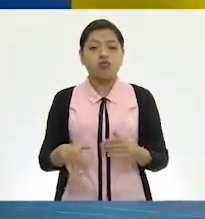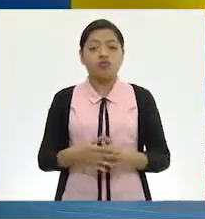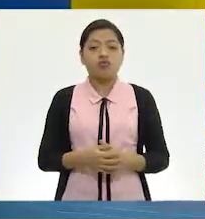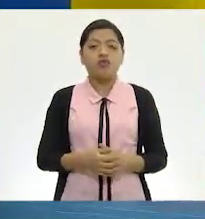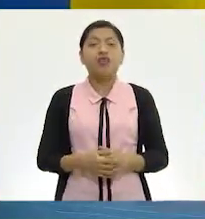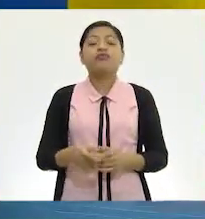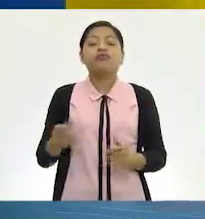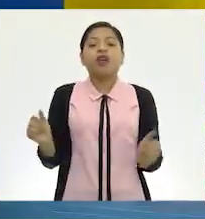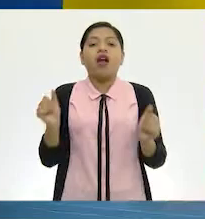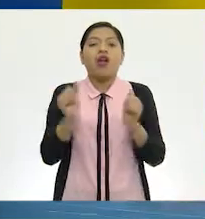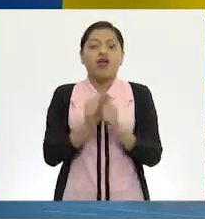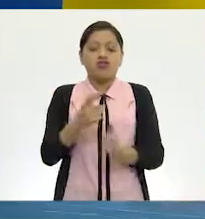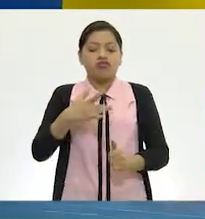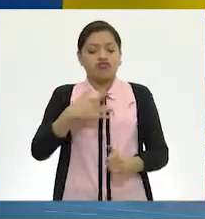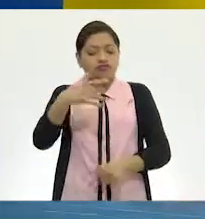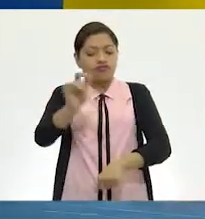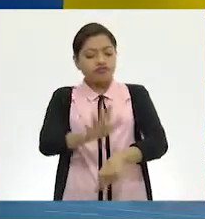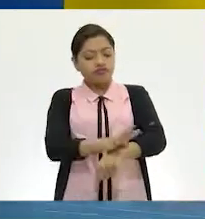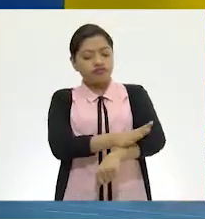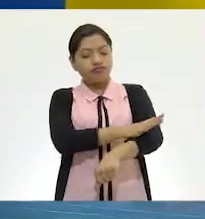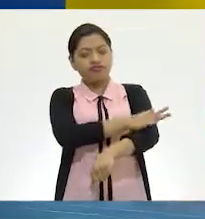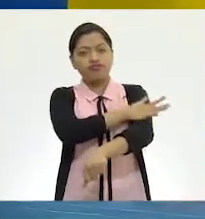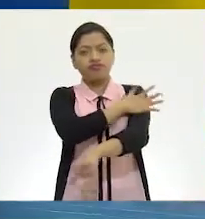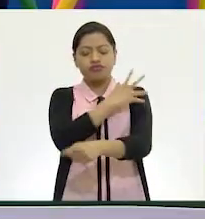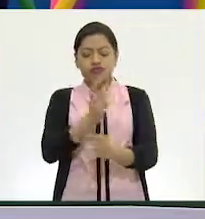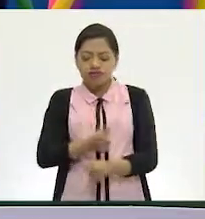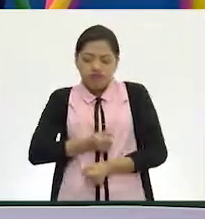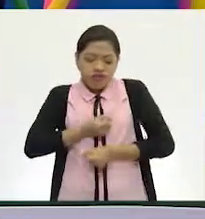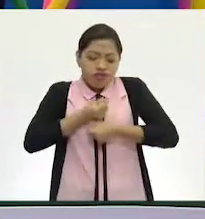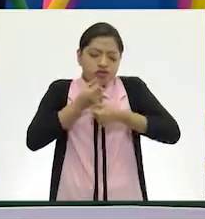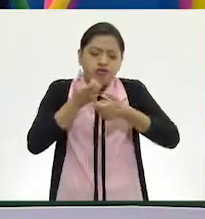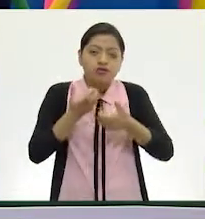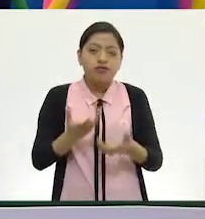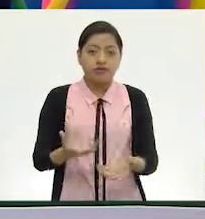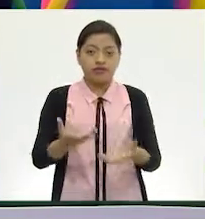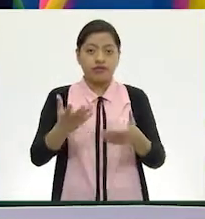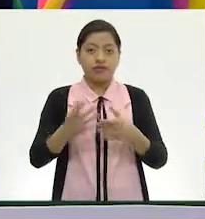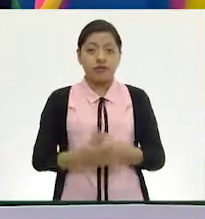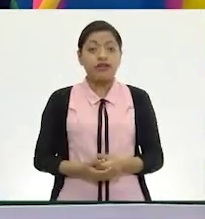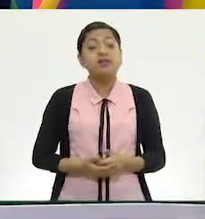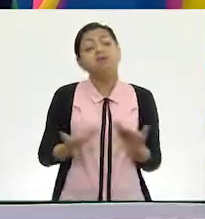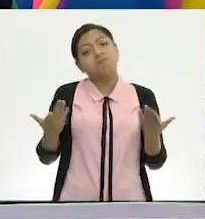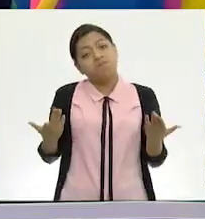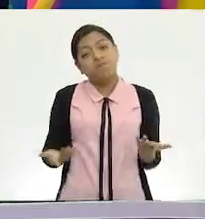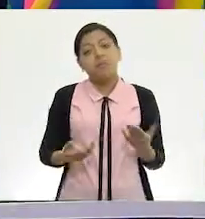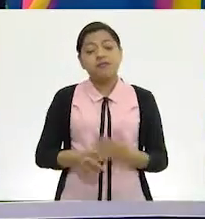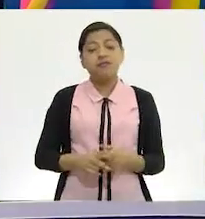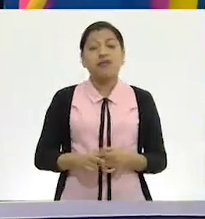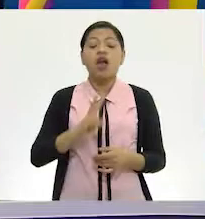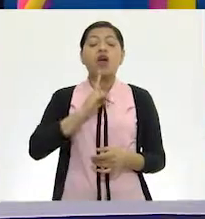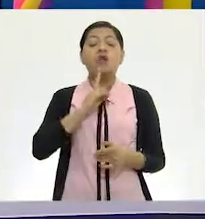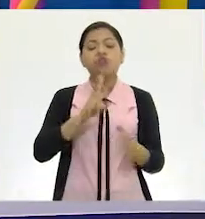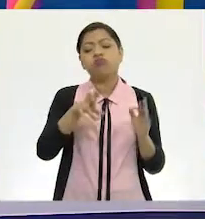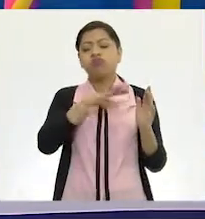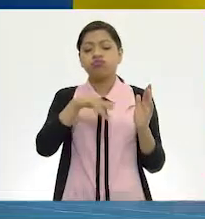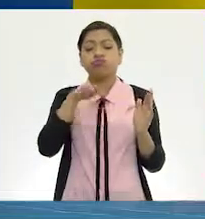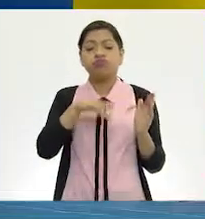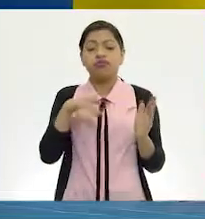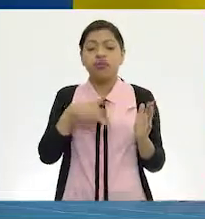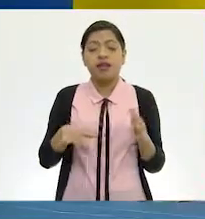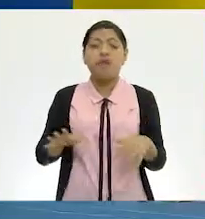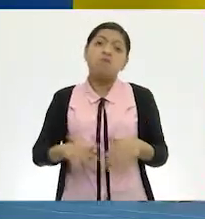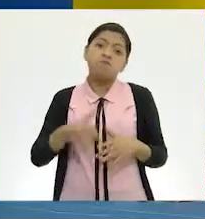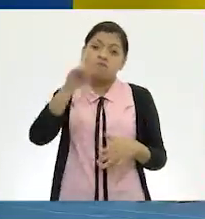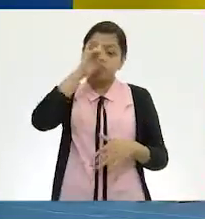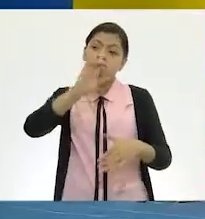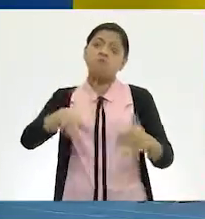el corazón, las emociones, el sentimiento, aunque se trate de un ejercicio de lectura, muy recomendado